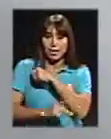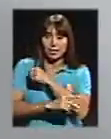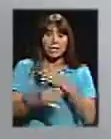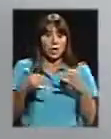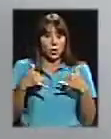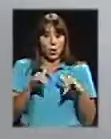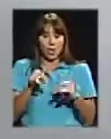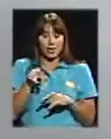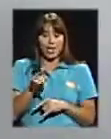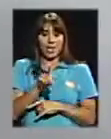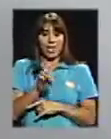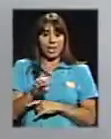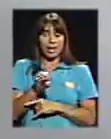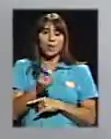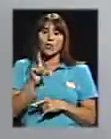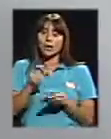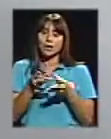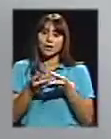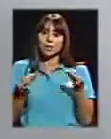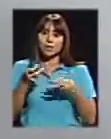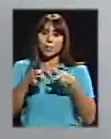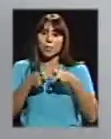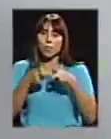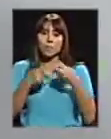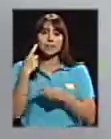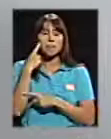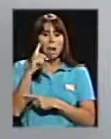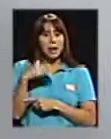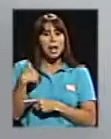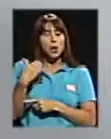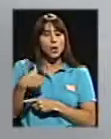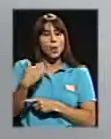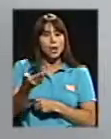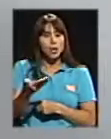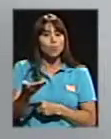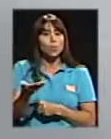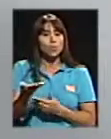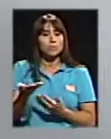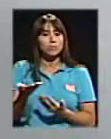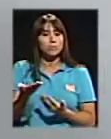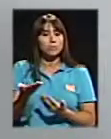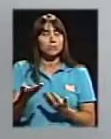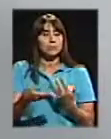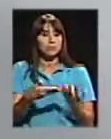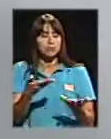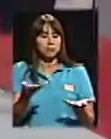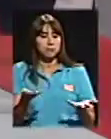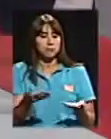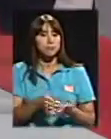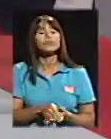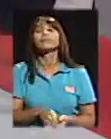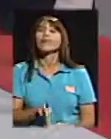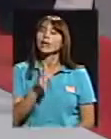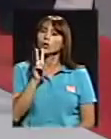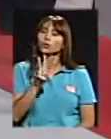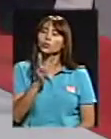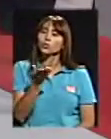enero para luego pasar, digamos, al bloque europeo. Bueno, dos consideraciones muy